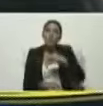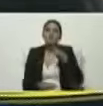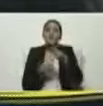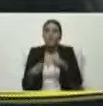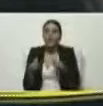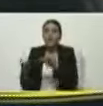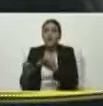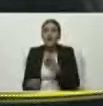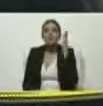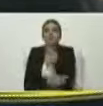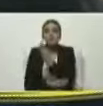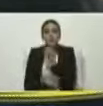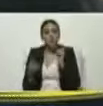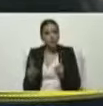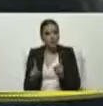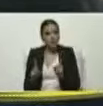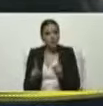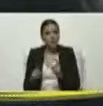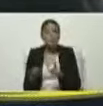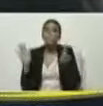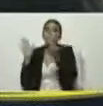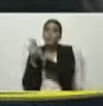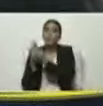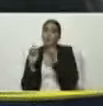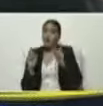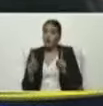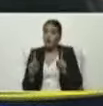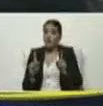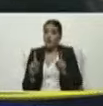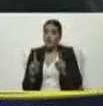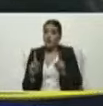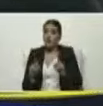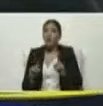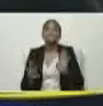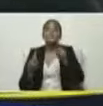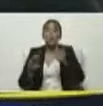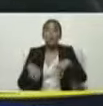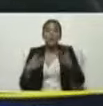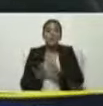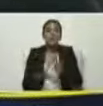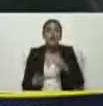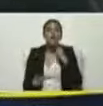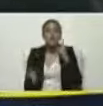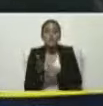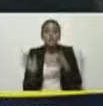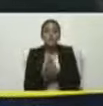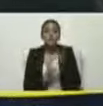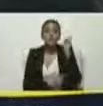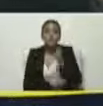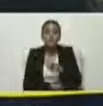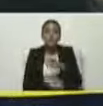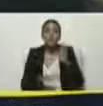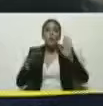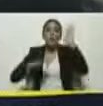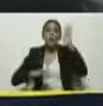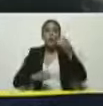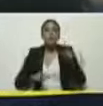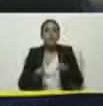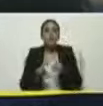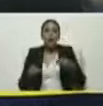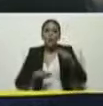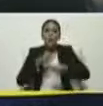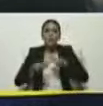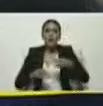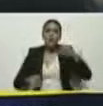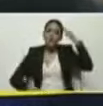castigados por la ley, habiendo sido juramentados como policías, también como comandante en jefe.